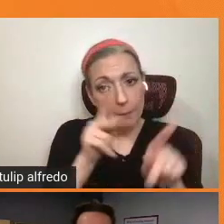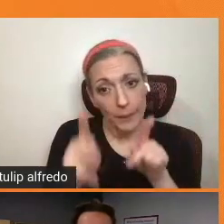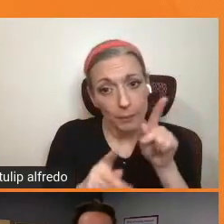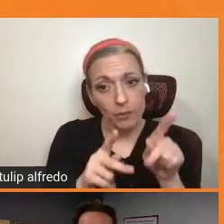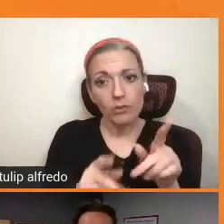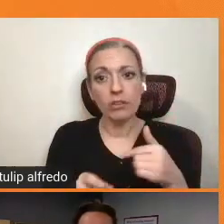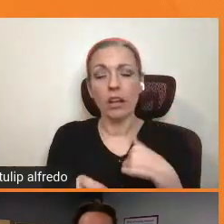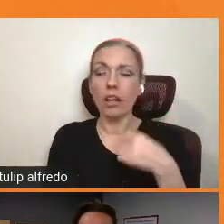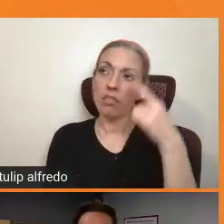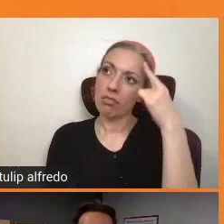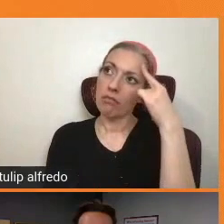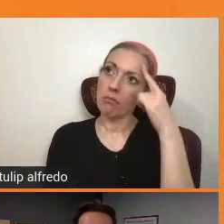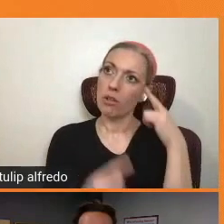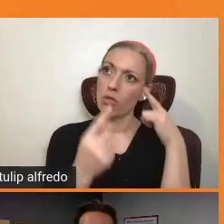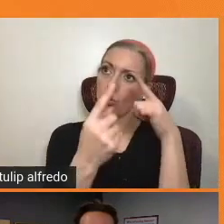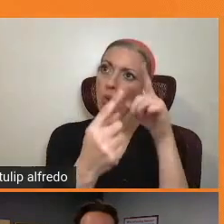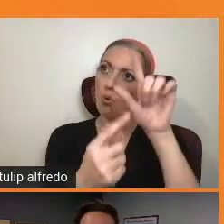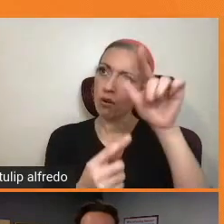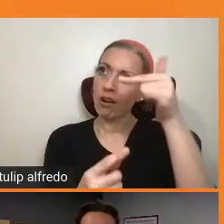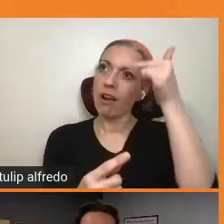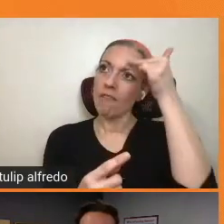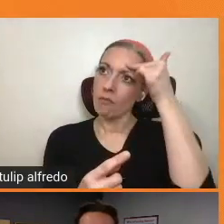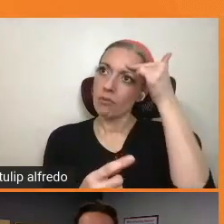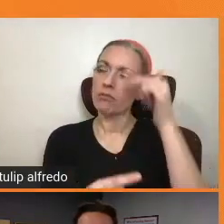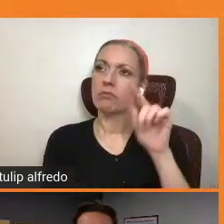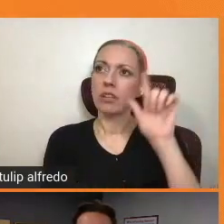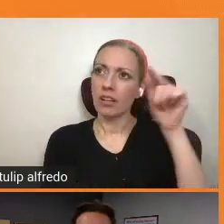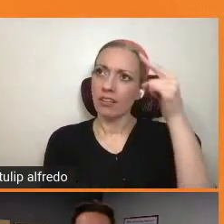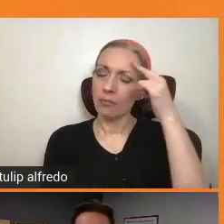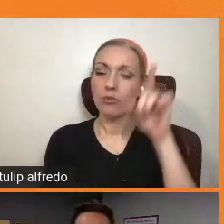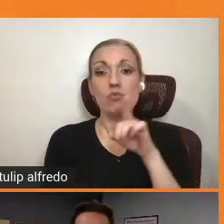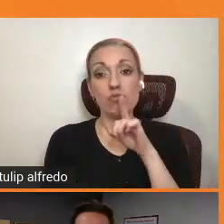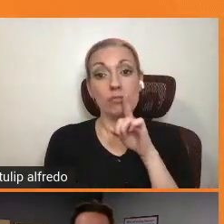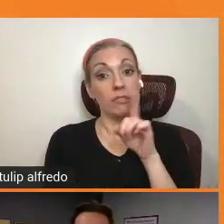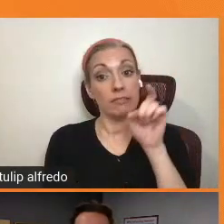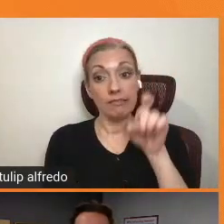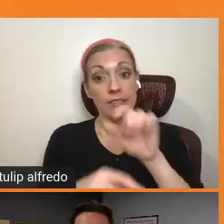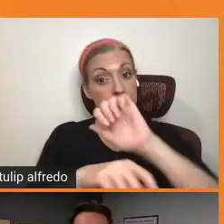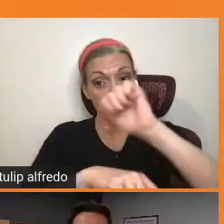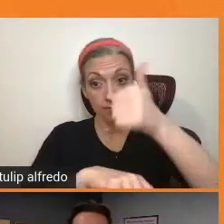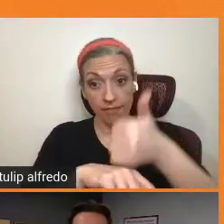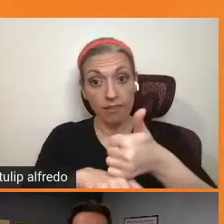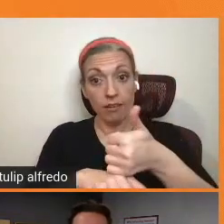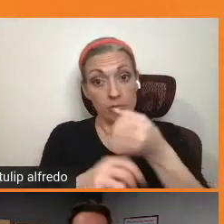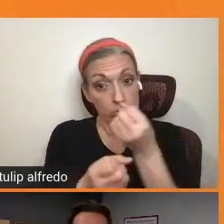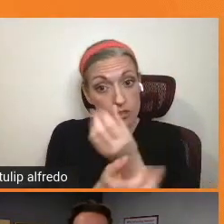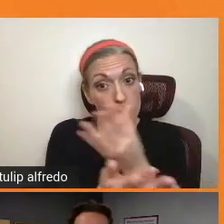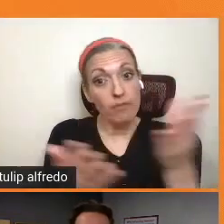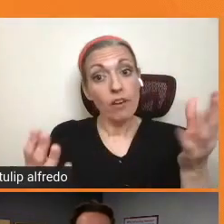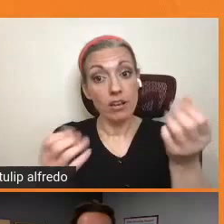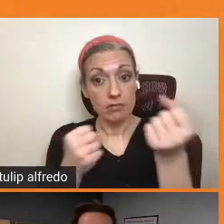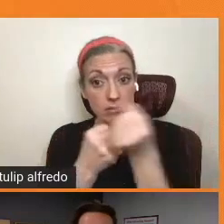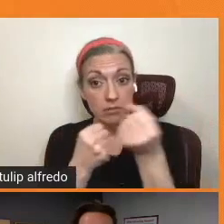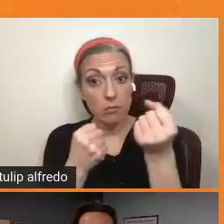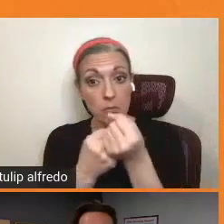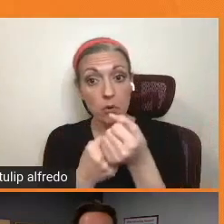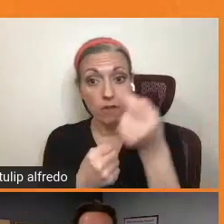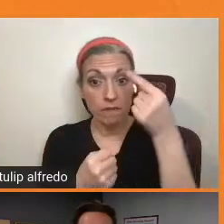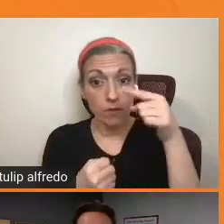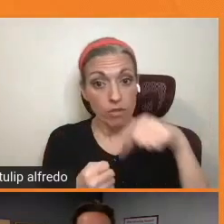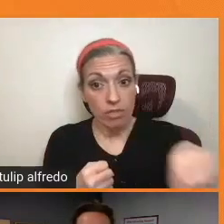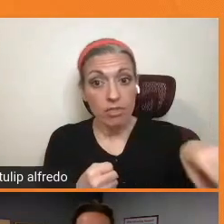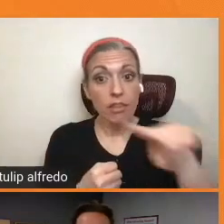sabemos que hay muchísima gente que se encaja en esa categoría. Y obviamente, algunas personas con discapacidades, sea que